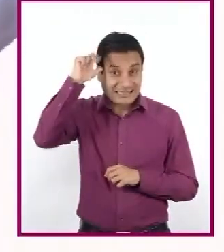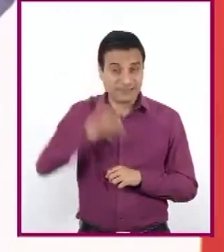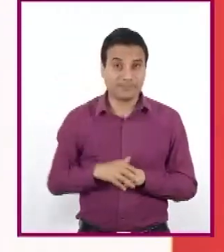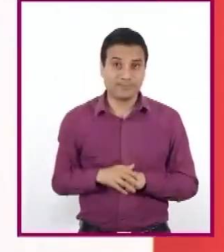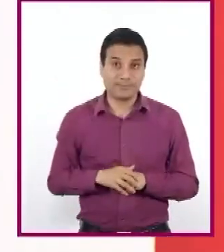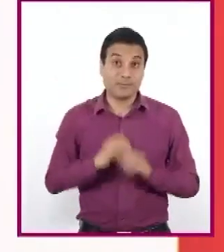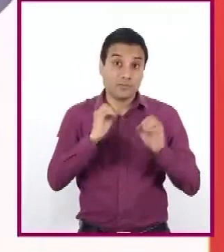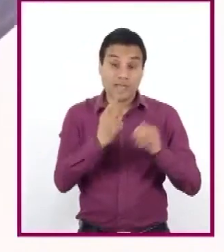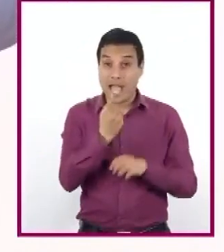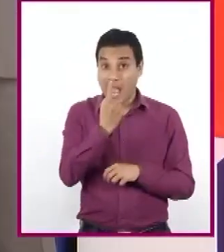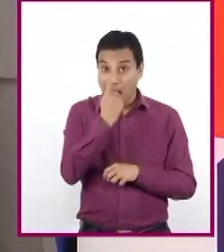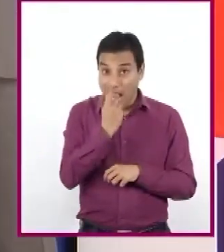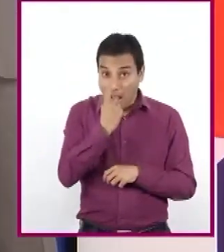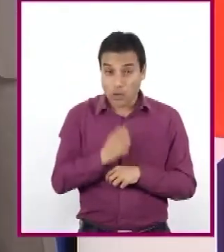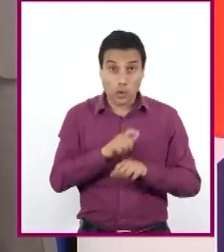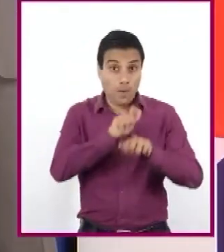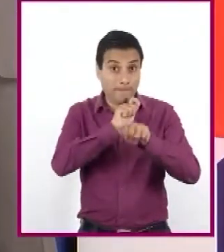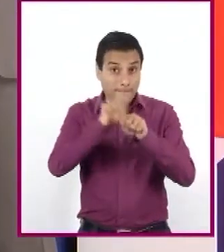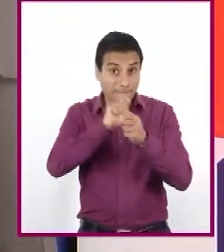un ajo o una papa.